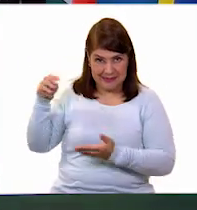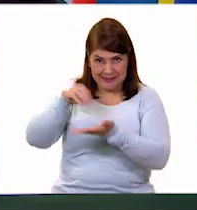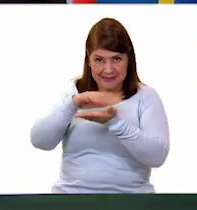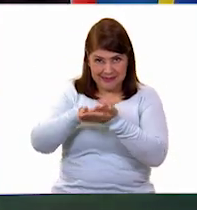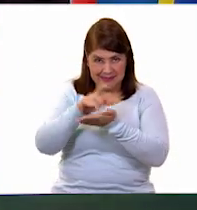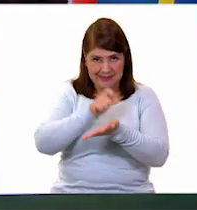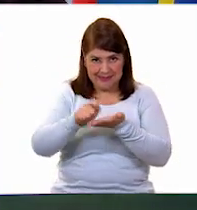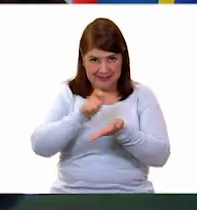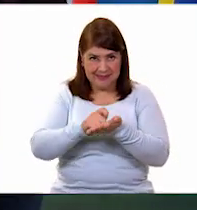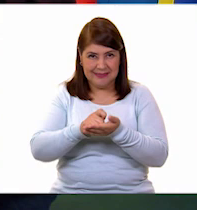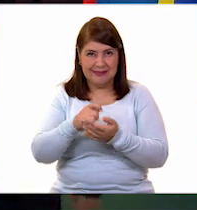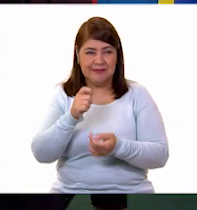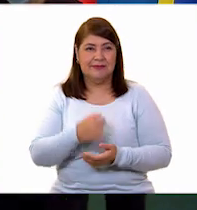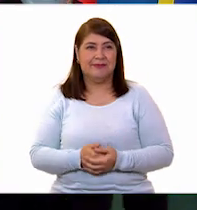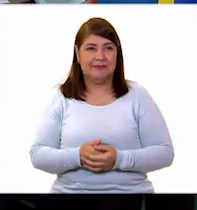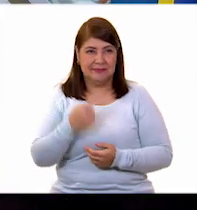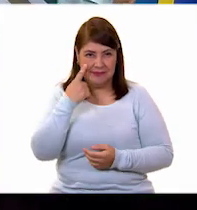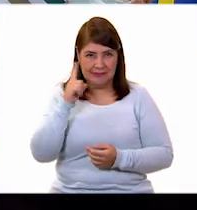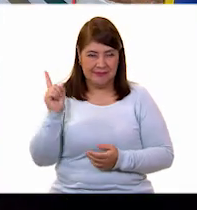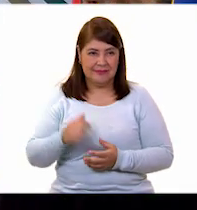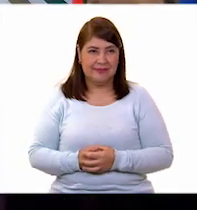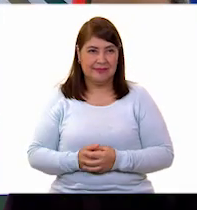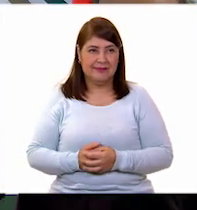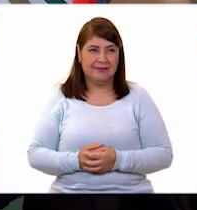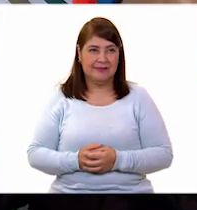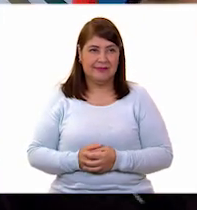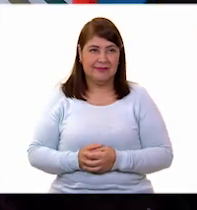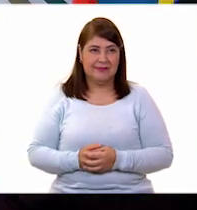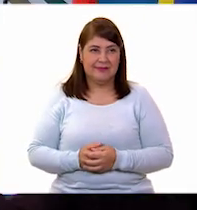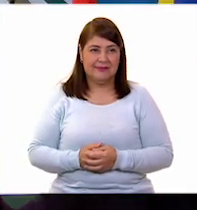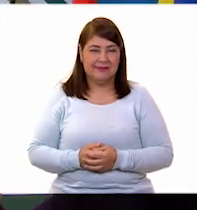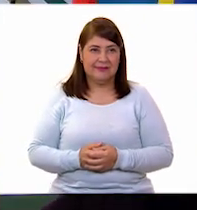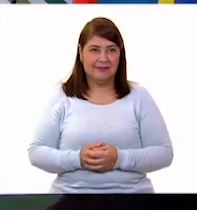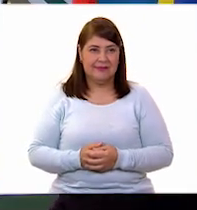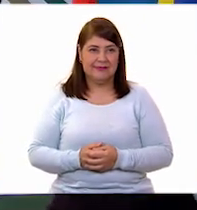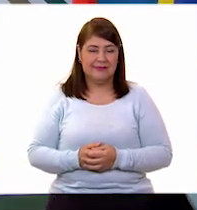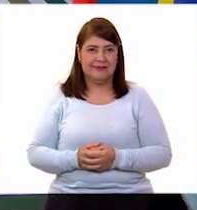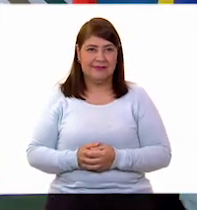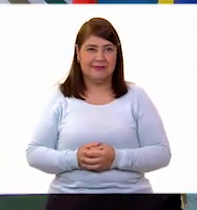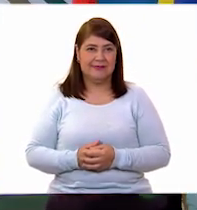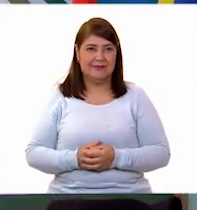en sus cuadernos de apuntes. Vamos a hacer esto, fíjense.